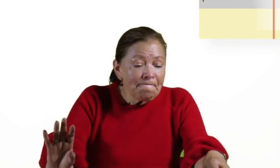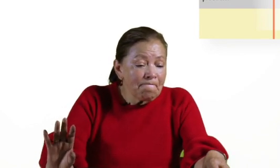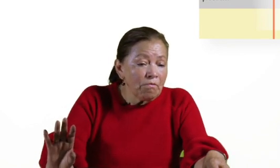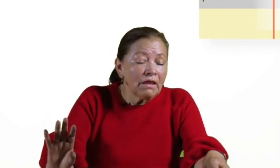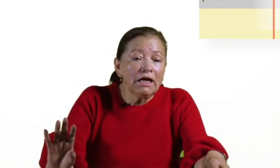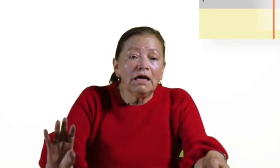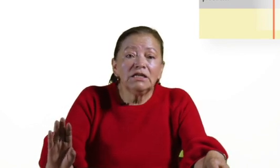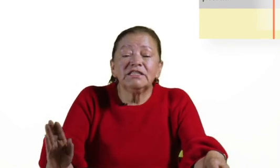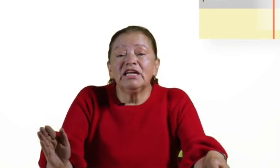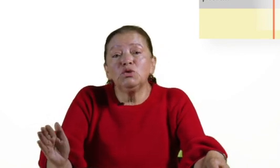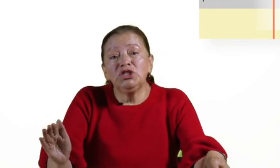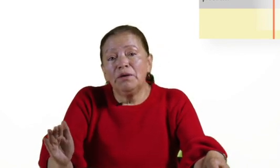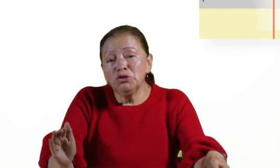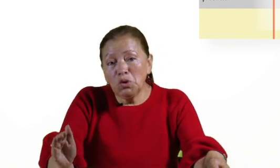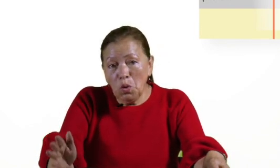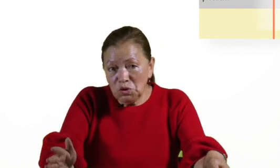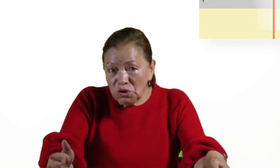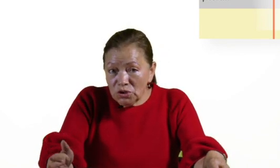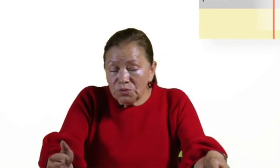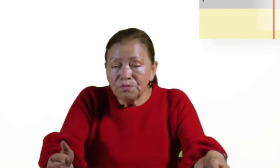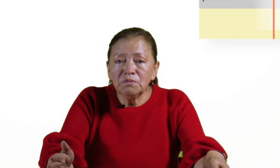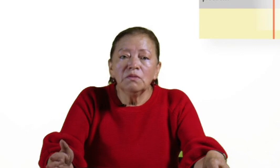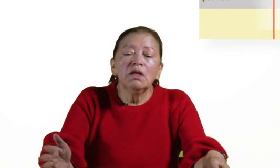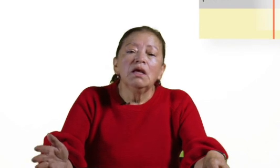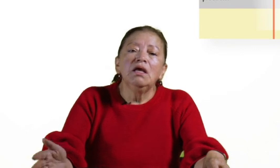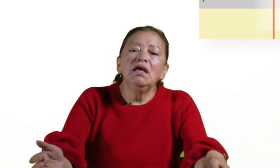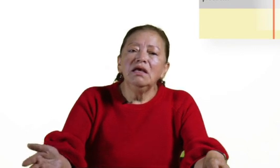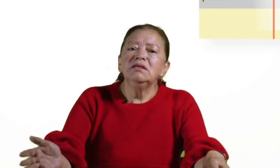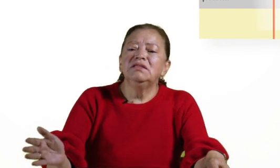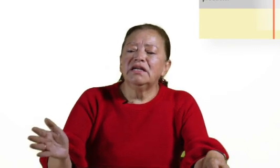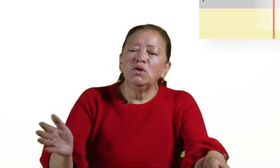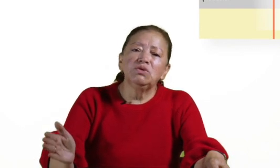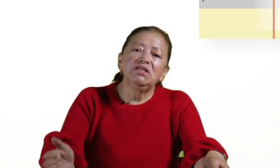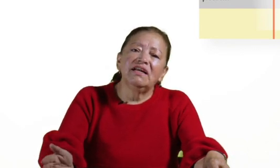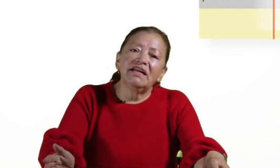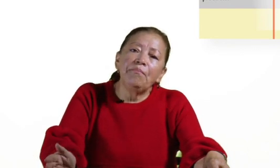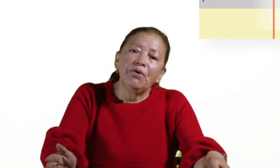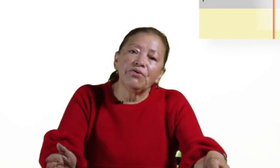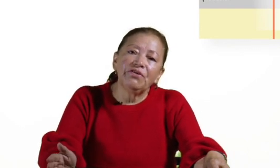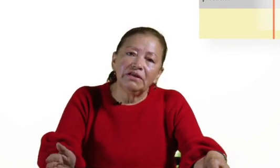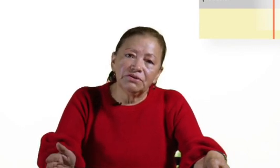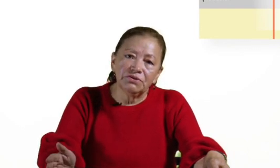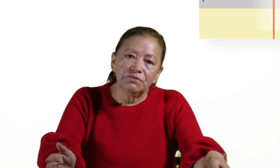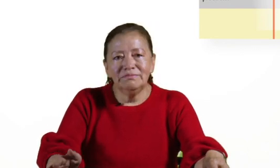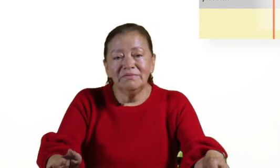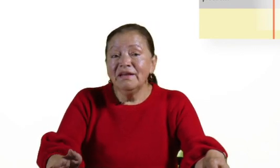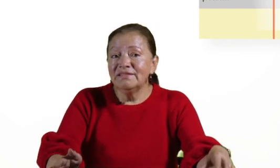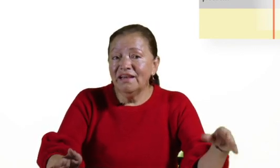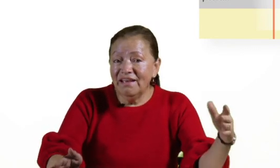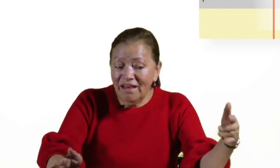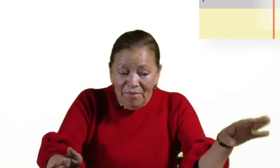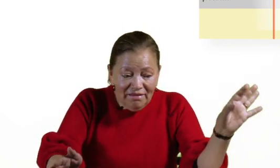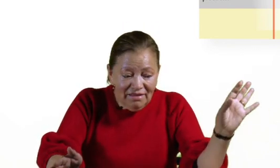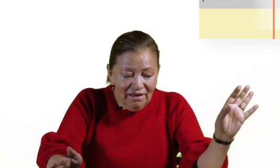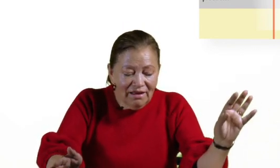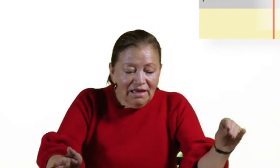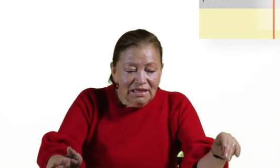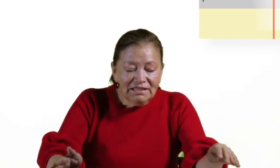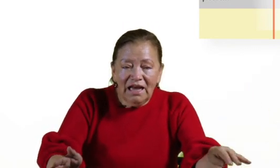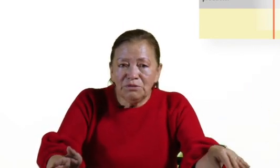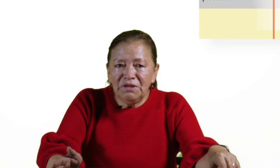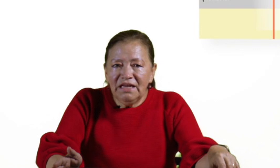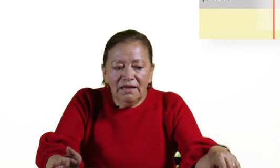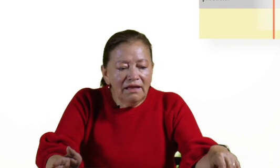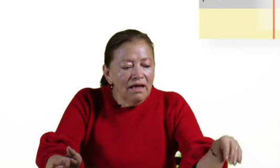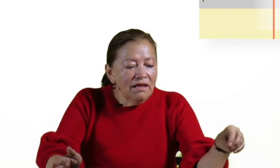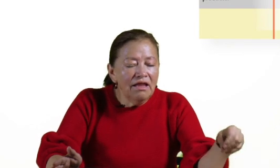ahí reducíamos costos y se reducían reprocesos. Seguidamente,